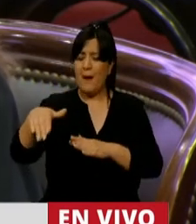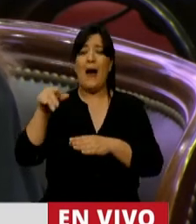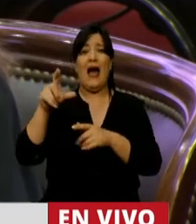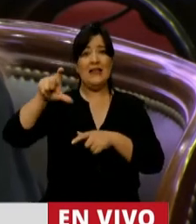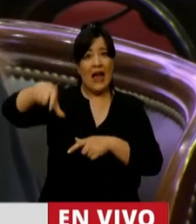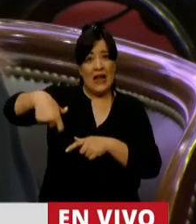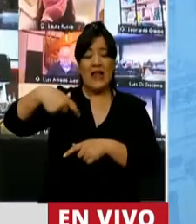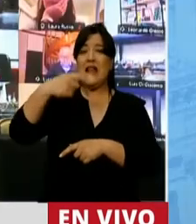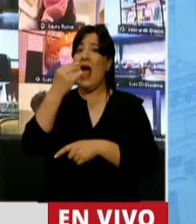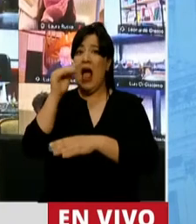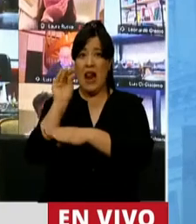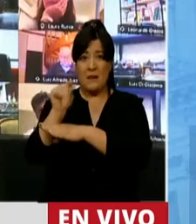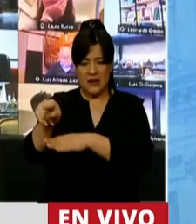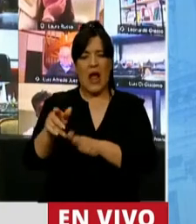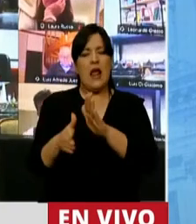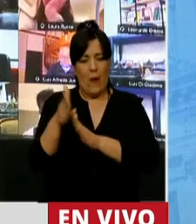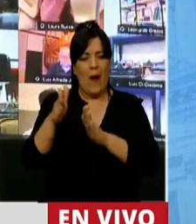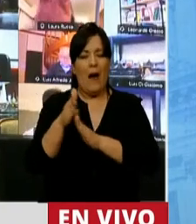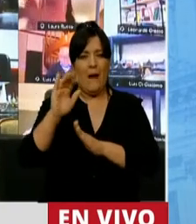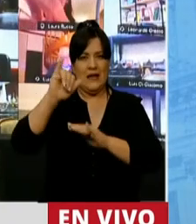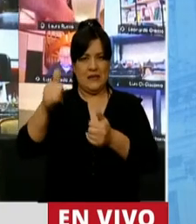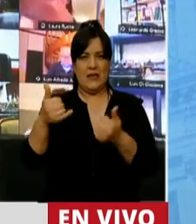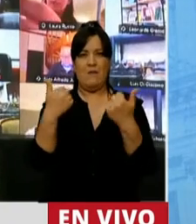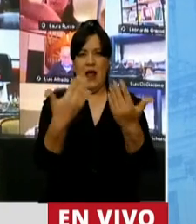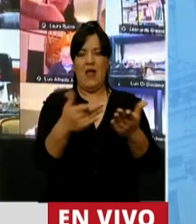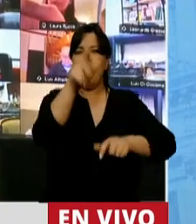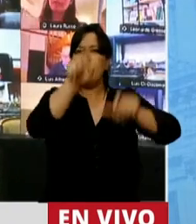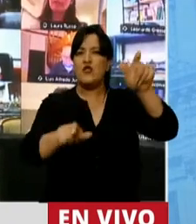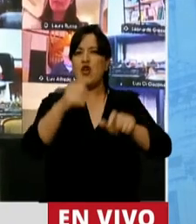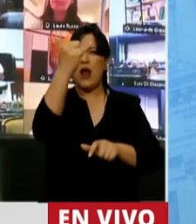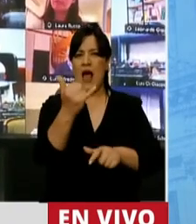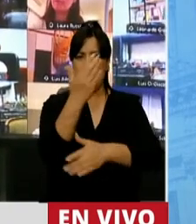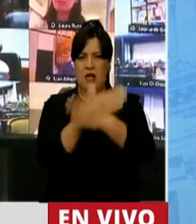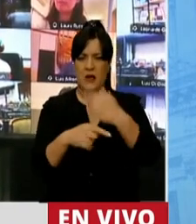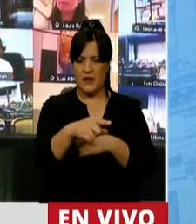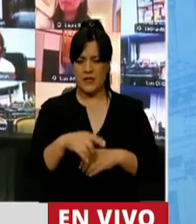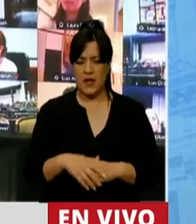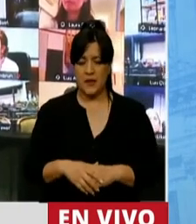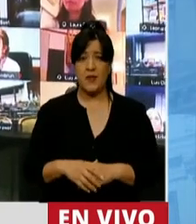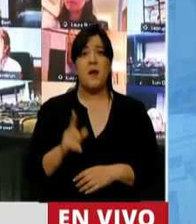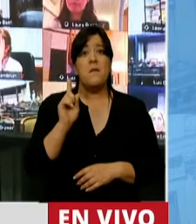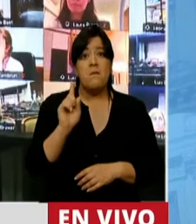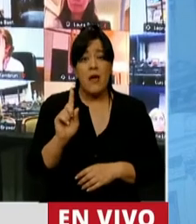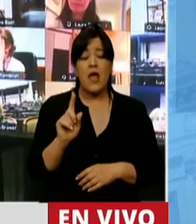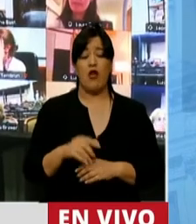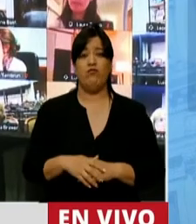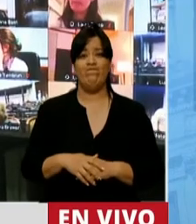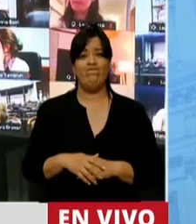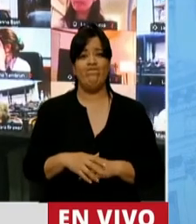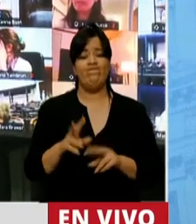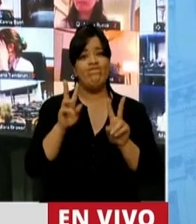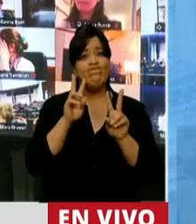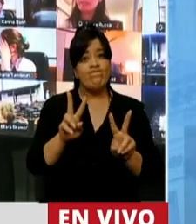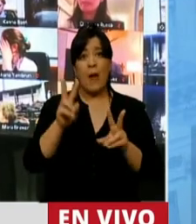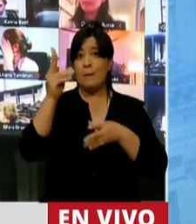alimentaria iba a salir para las personas con discapacidad, pero vemos que